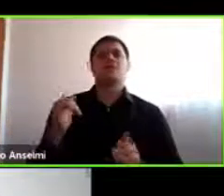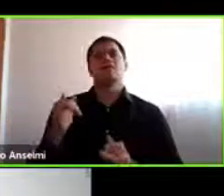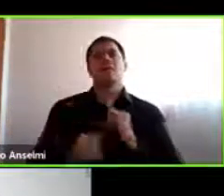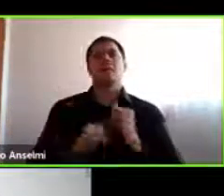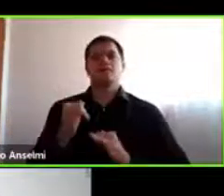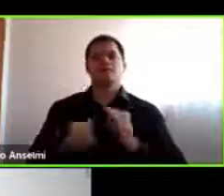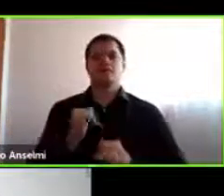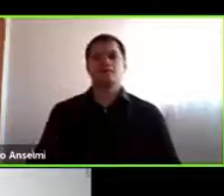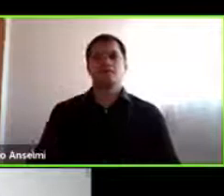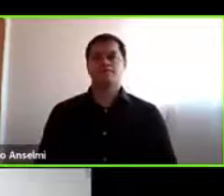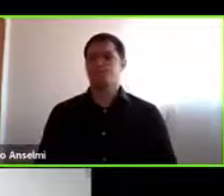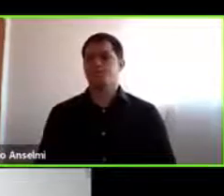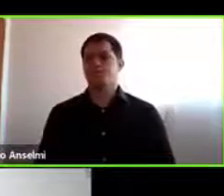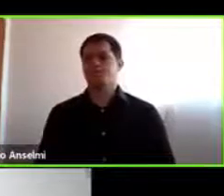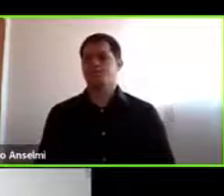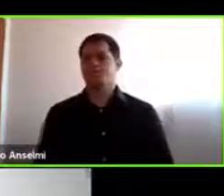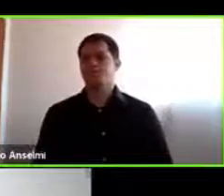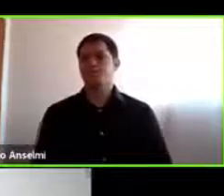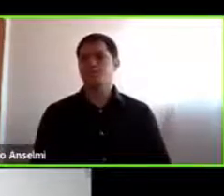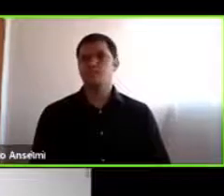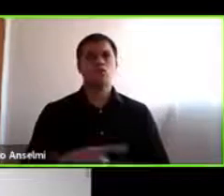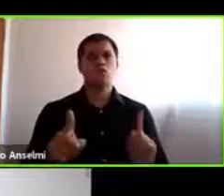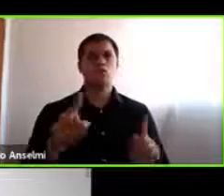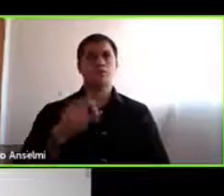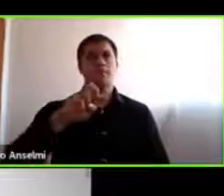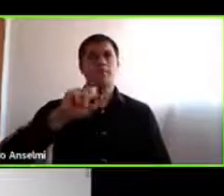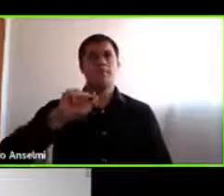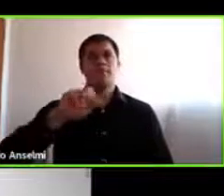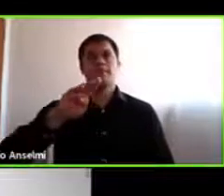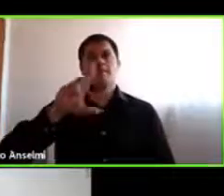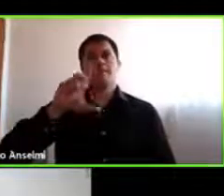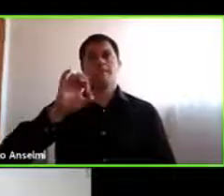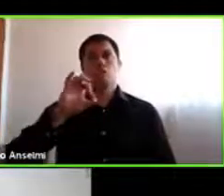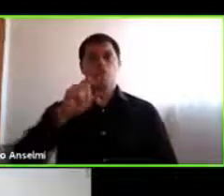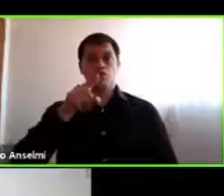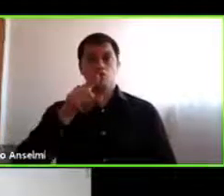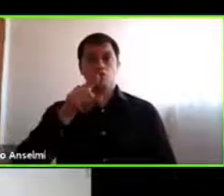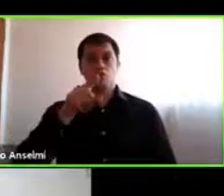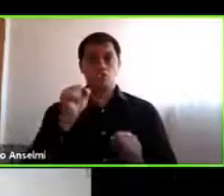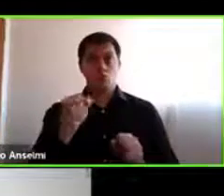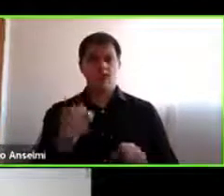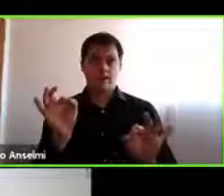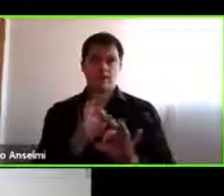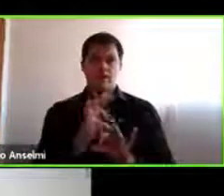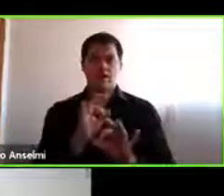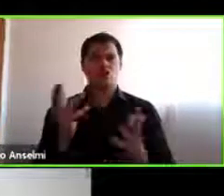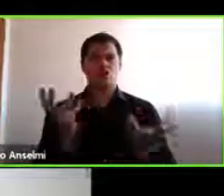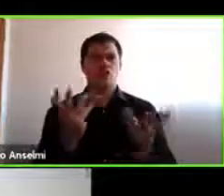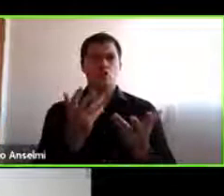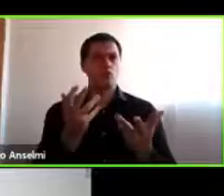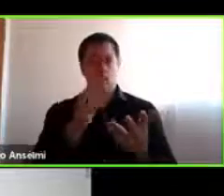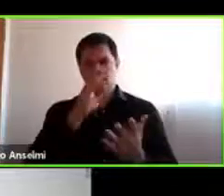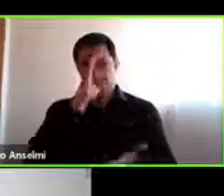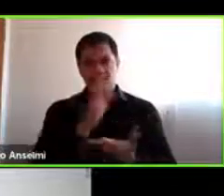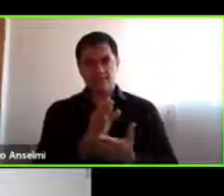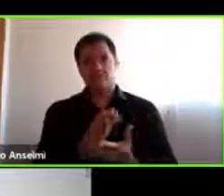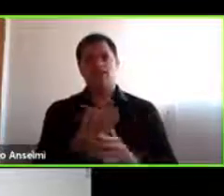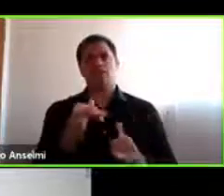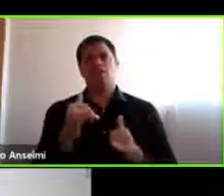y Pablo ¿nos puedes hablar un poquito más de la inteligencia del sistema? o sea ¿cómo toma las decisiones el sistema? el juego